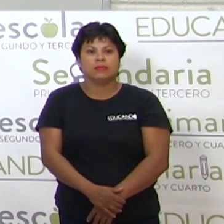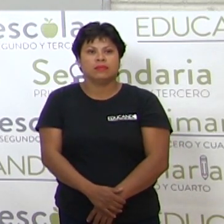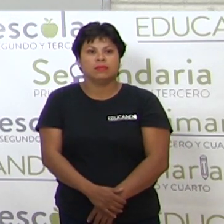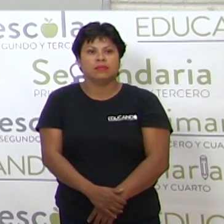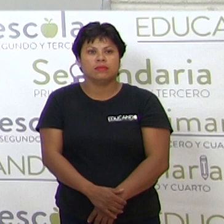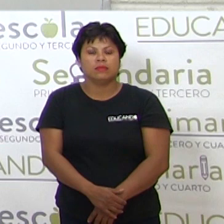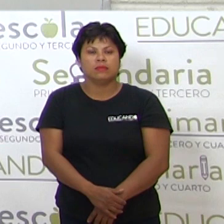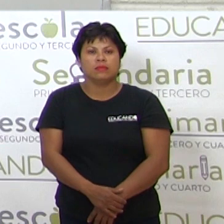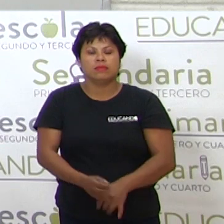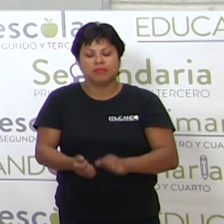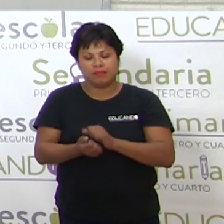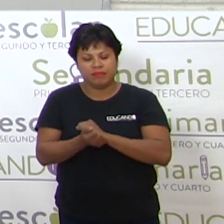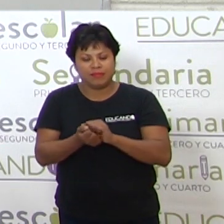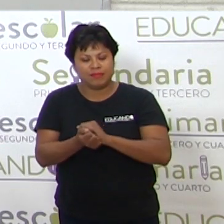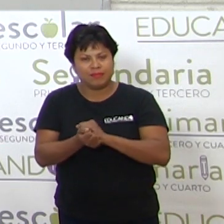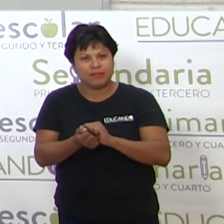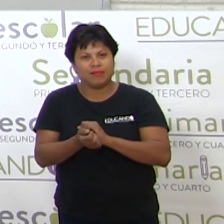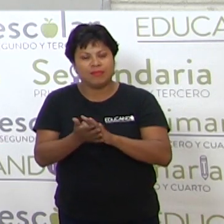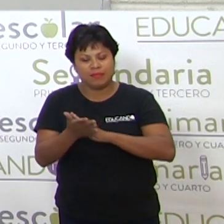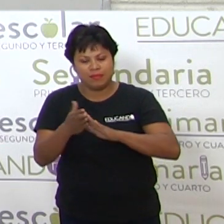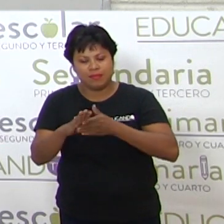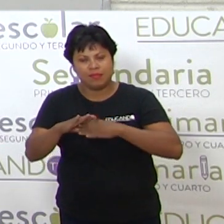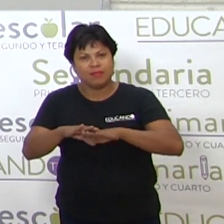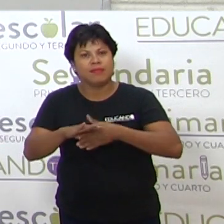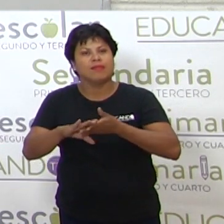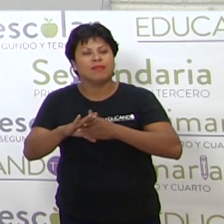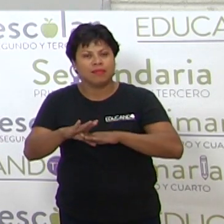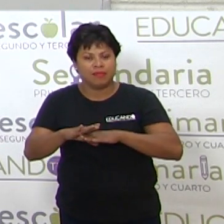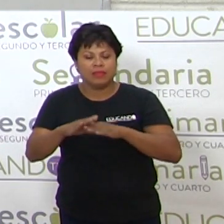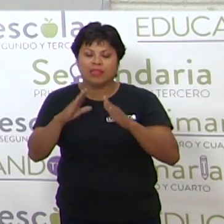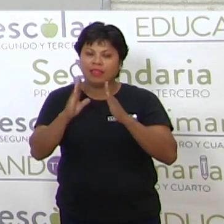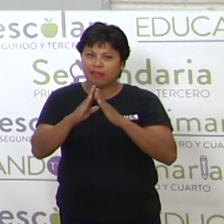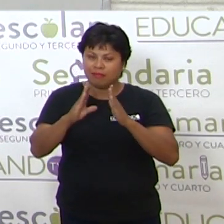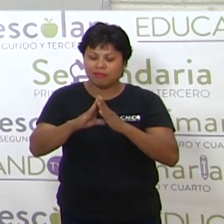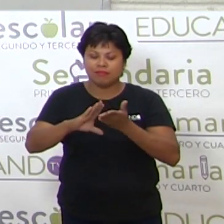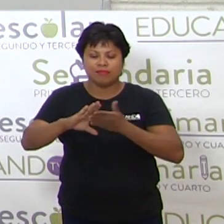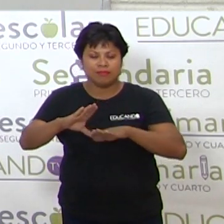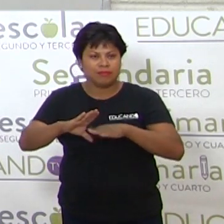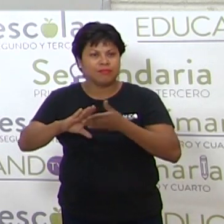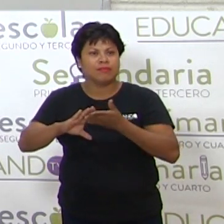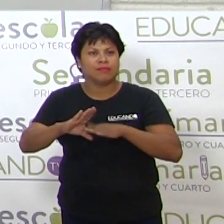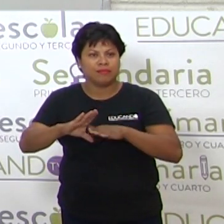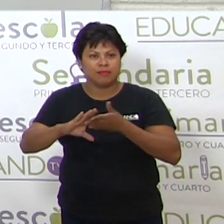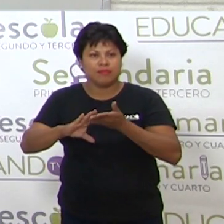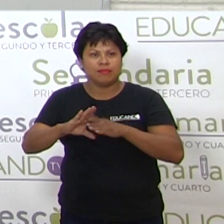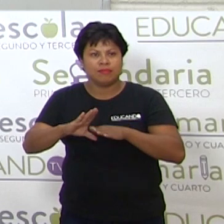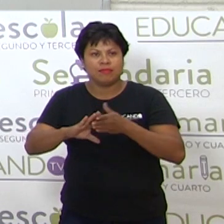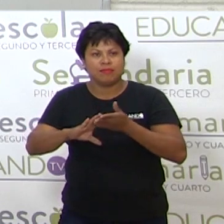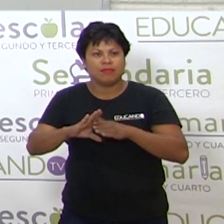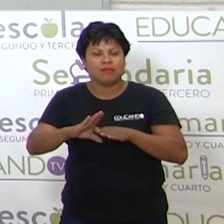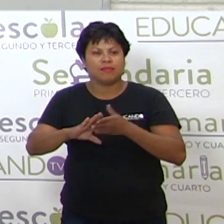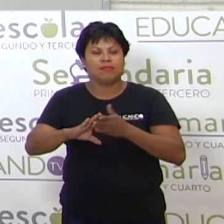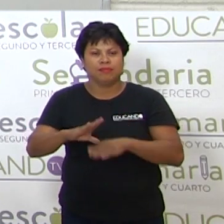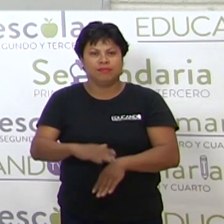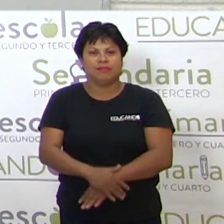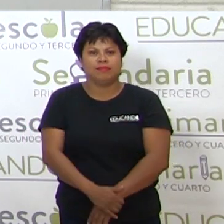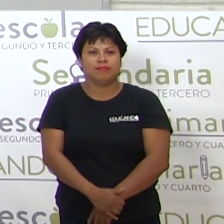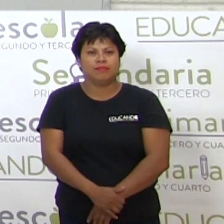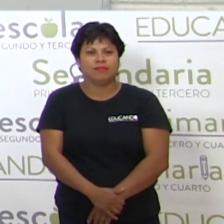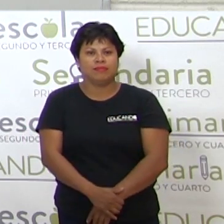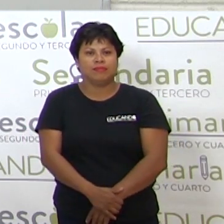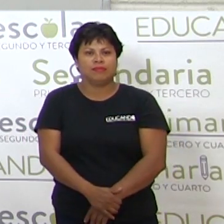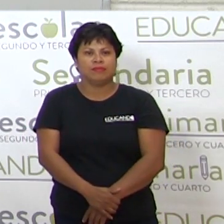la ve qué hizo julio ya tenemos cerca a la otra la vez